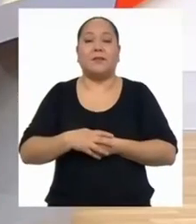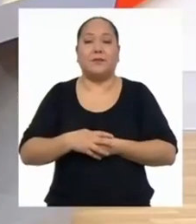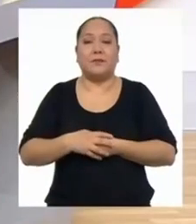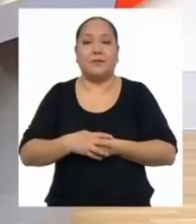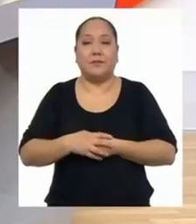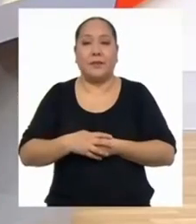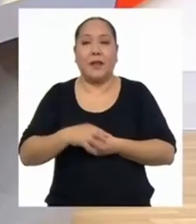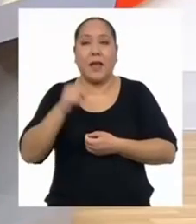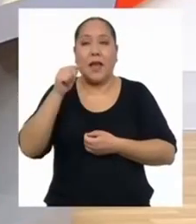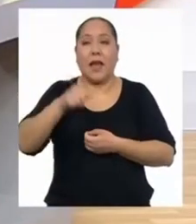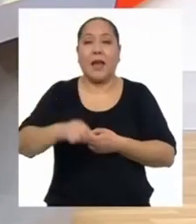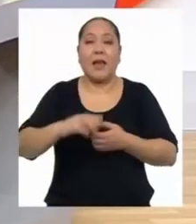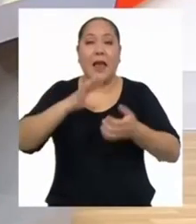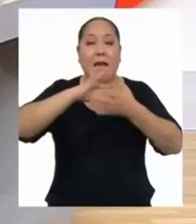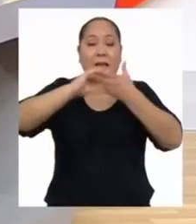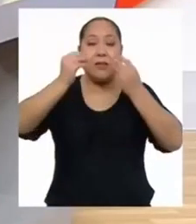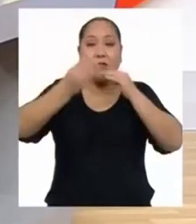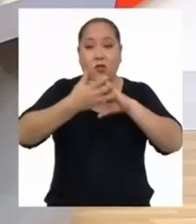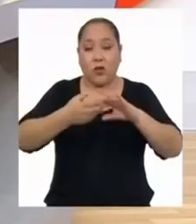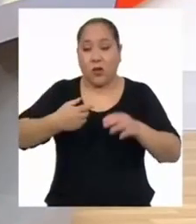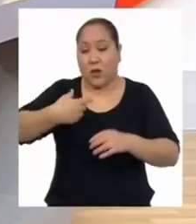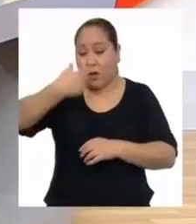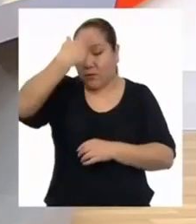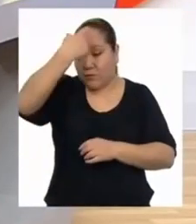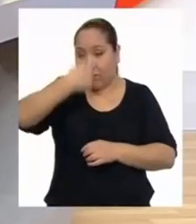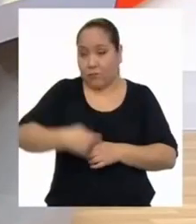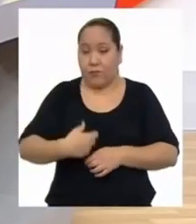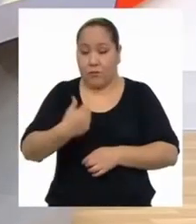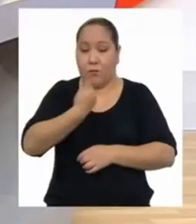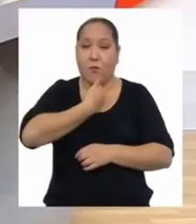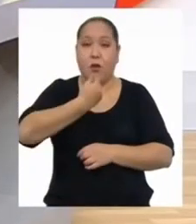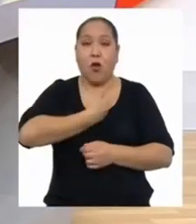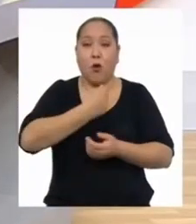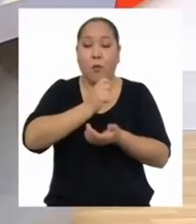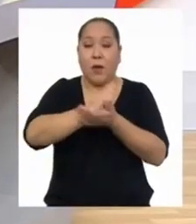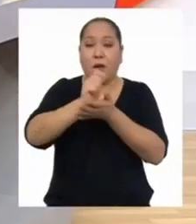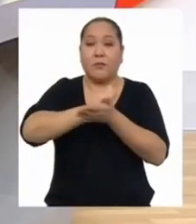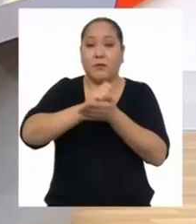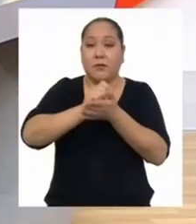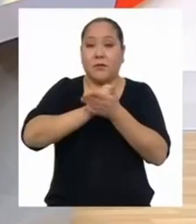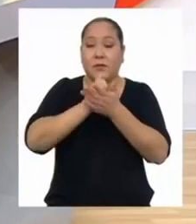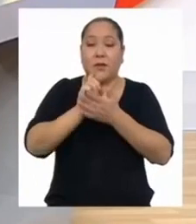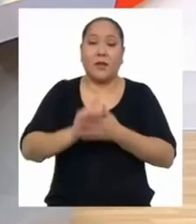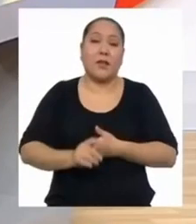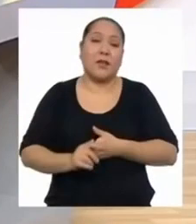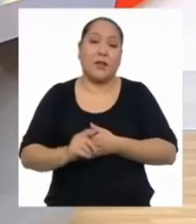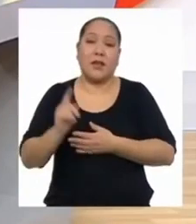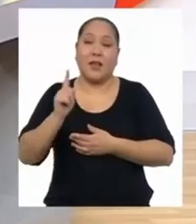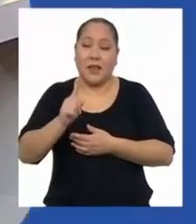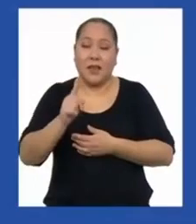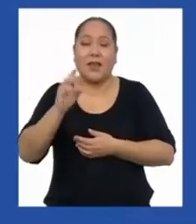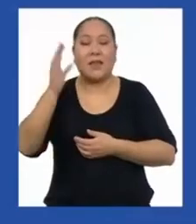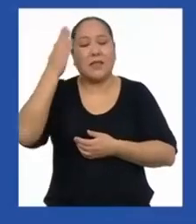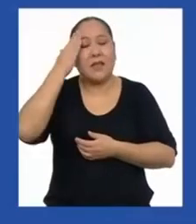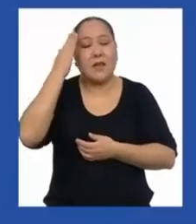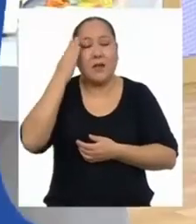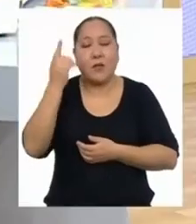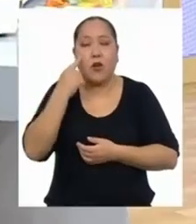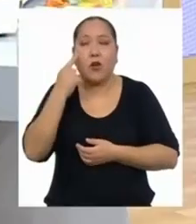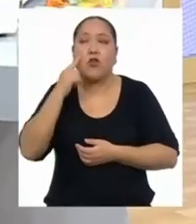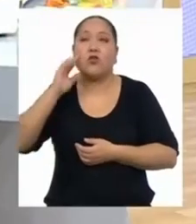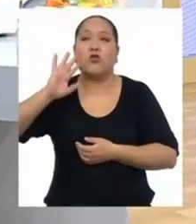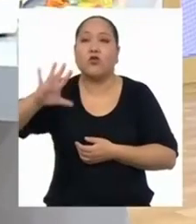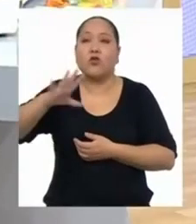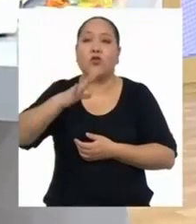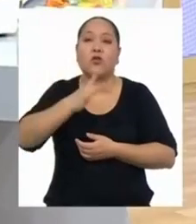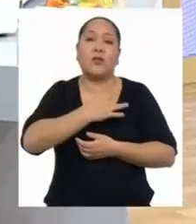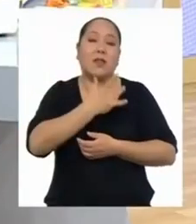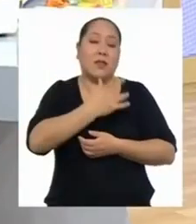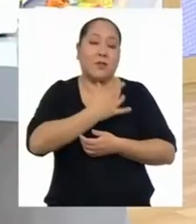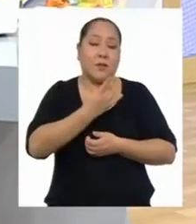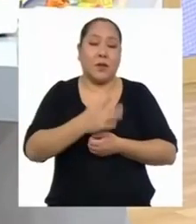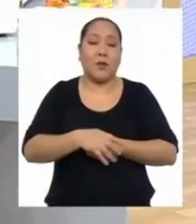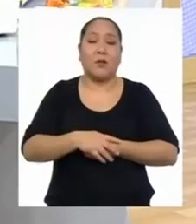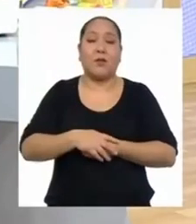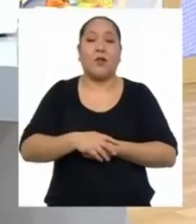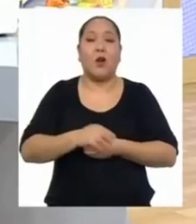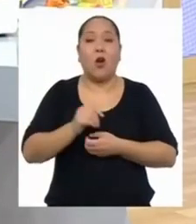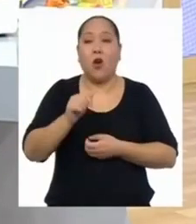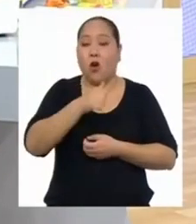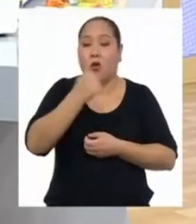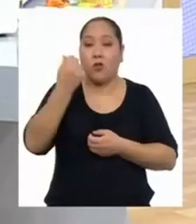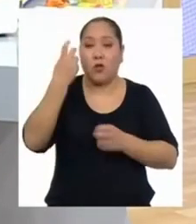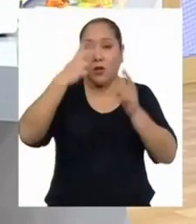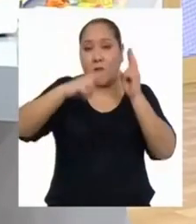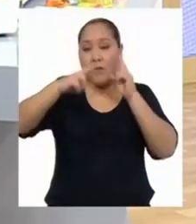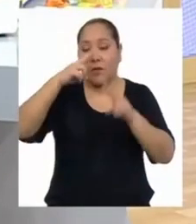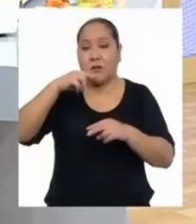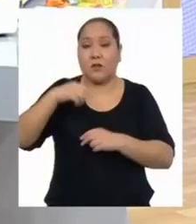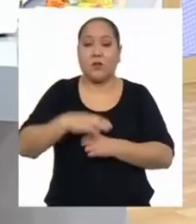historia personal del autor y al contarla es inevitable que reconozcamos sus sentimientos al respecto. Otra cosa que he notado es que la